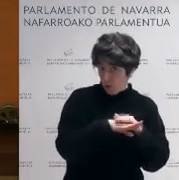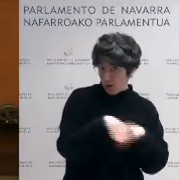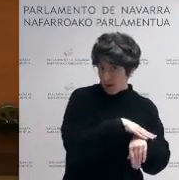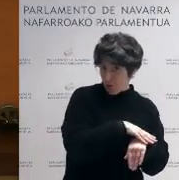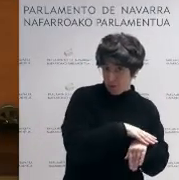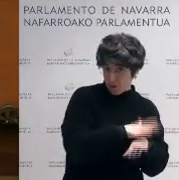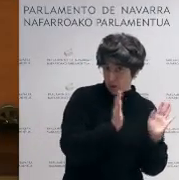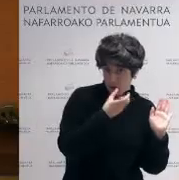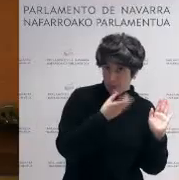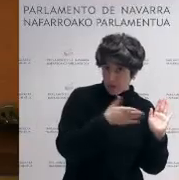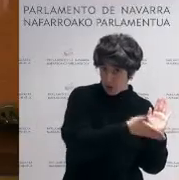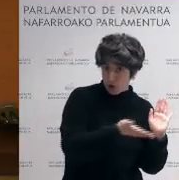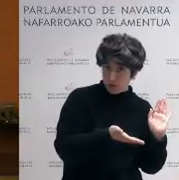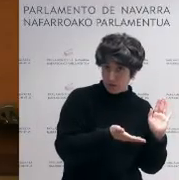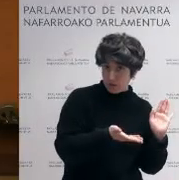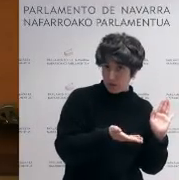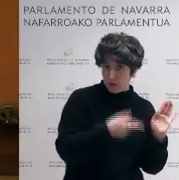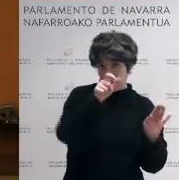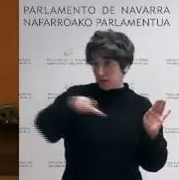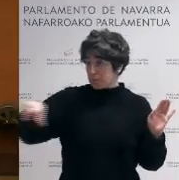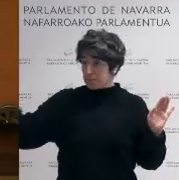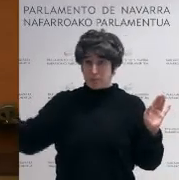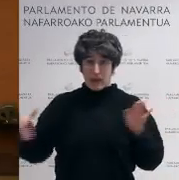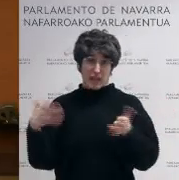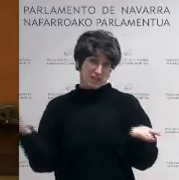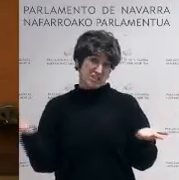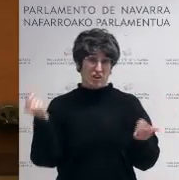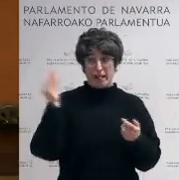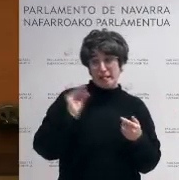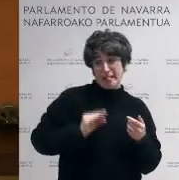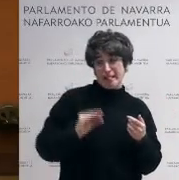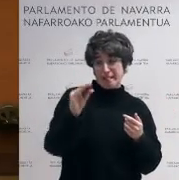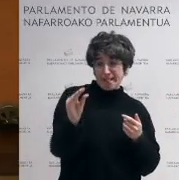gente, de que los tenga las familias con menos rentas.